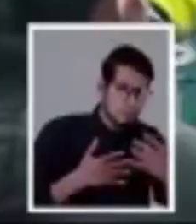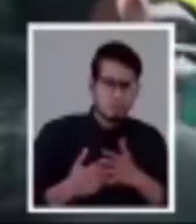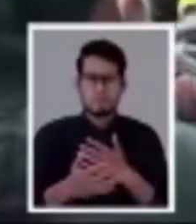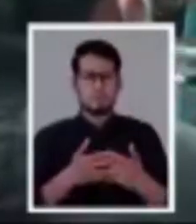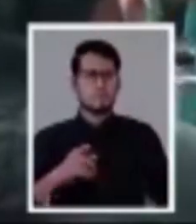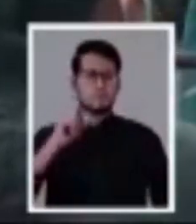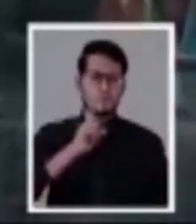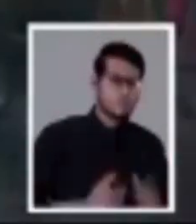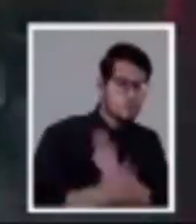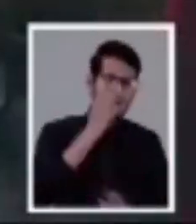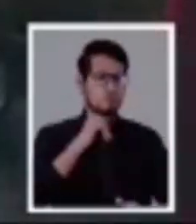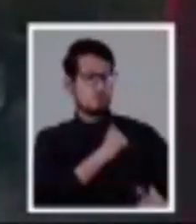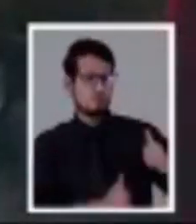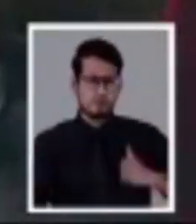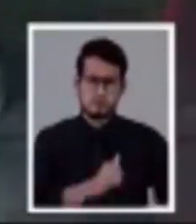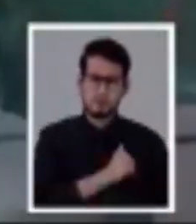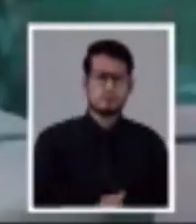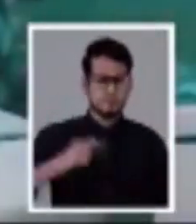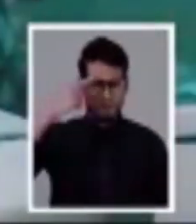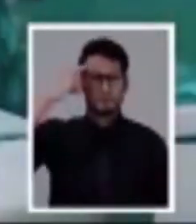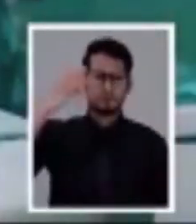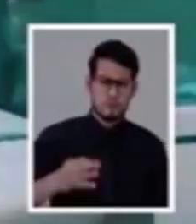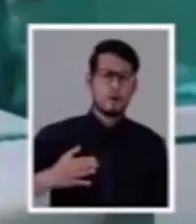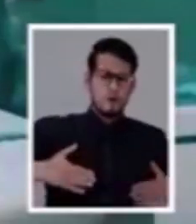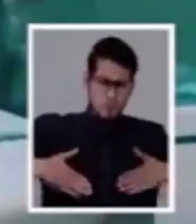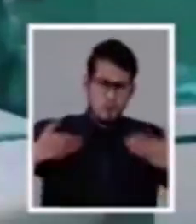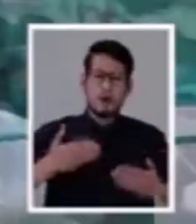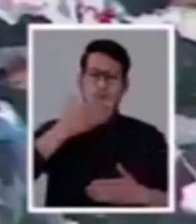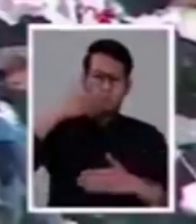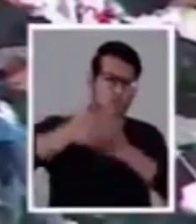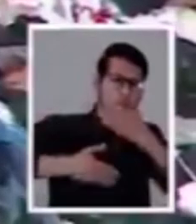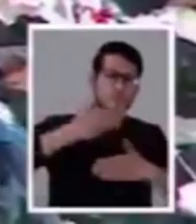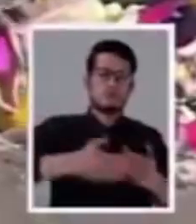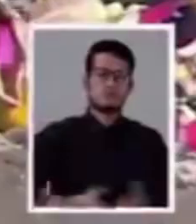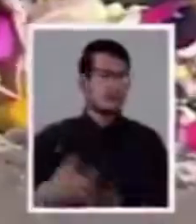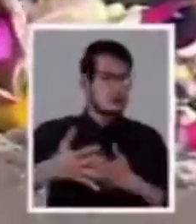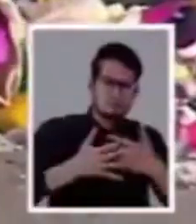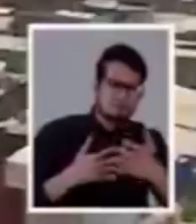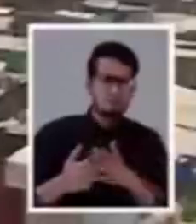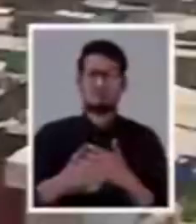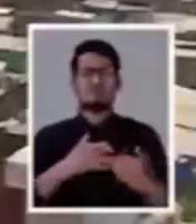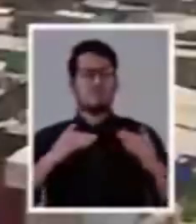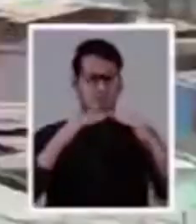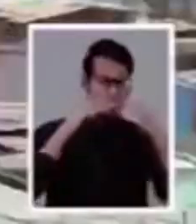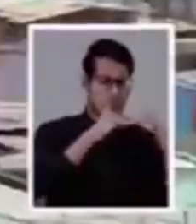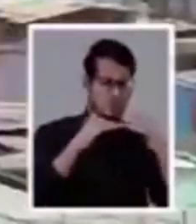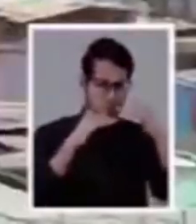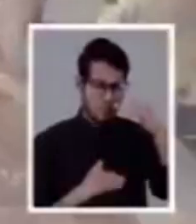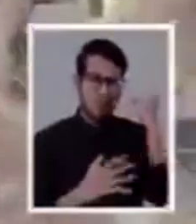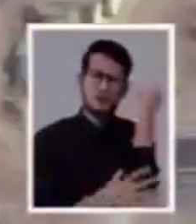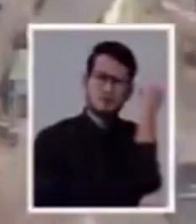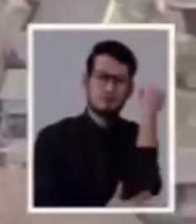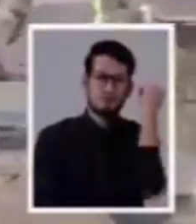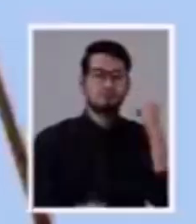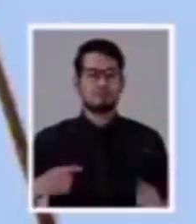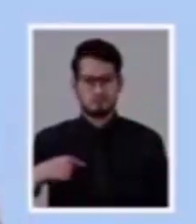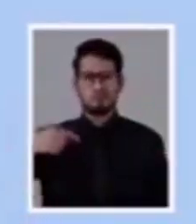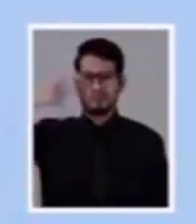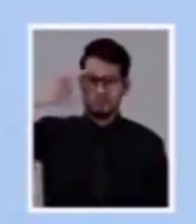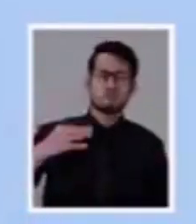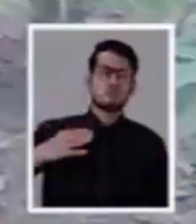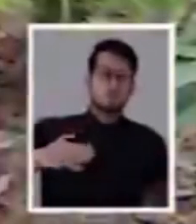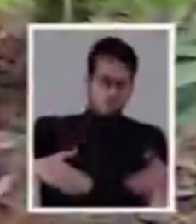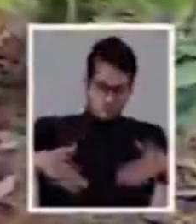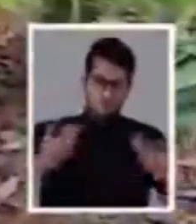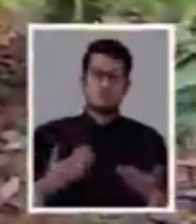A pesar de las mentiras y el sufrimiento, sigo creyendo en que se puede mejorar. A pesar de la desigualdad y la pobreza,